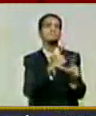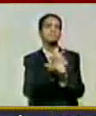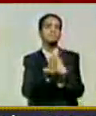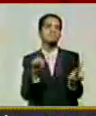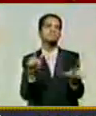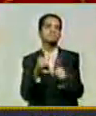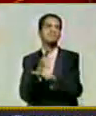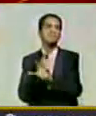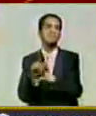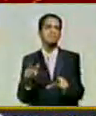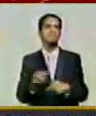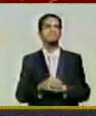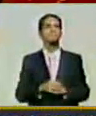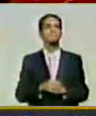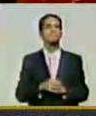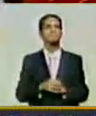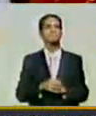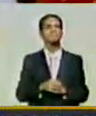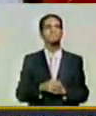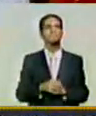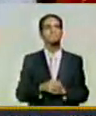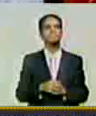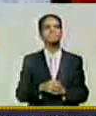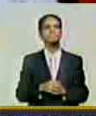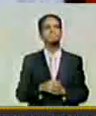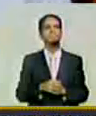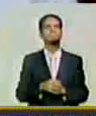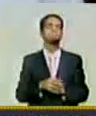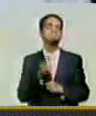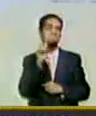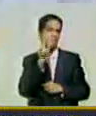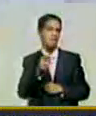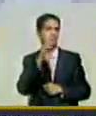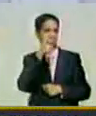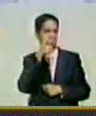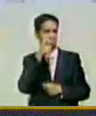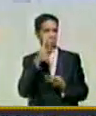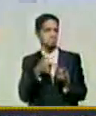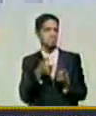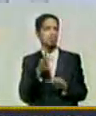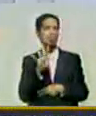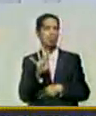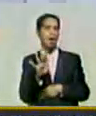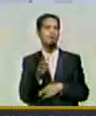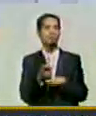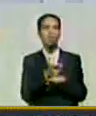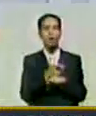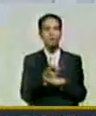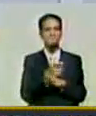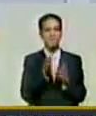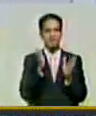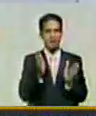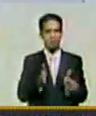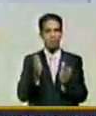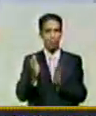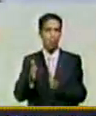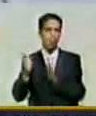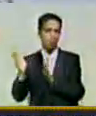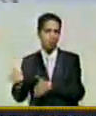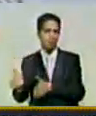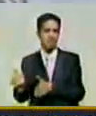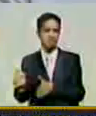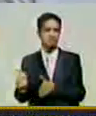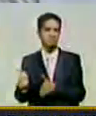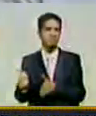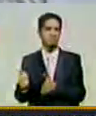Moros. Ahí está como garante los 4 gobernadores electos el pasado 15 de octubre, tal cual como lo instruyó el jefe de Estado venezolano en la